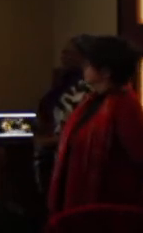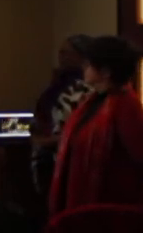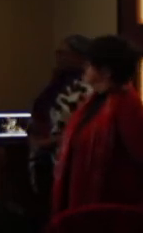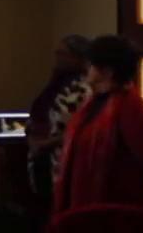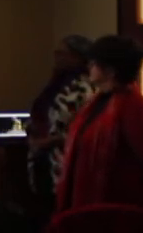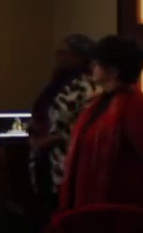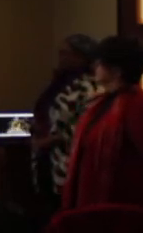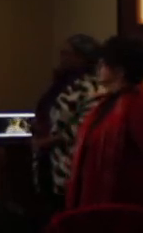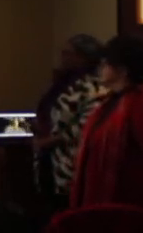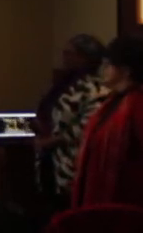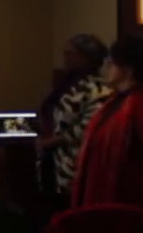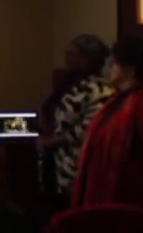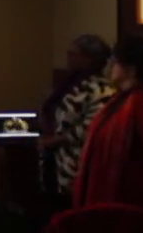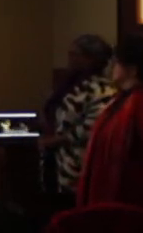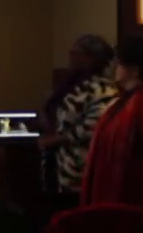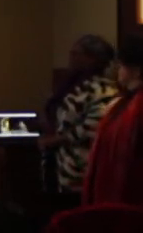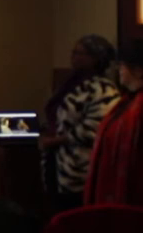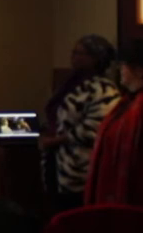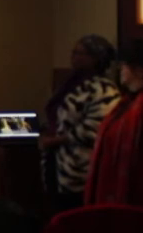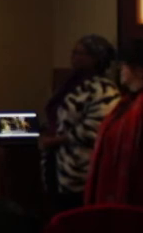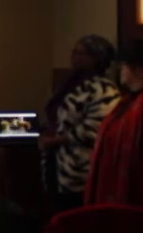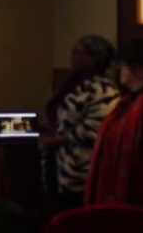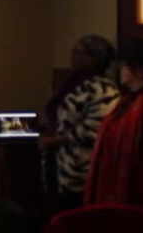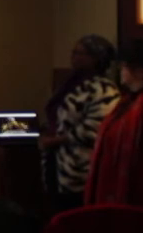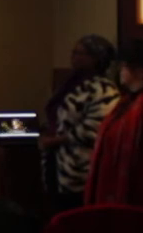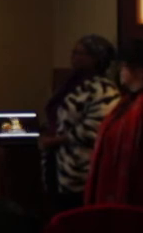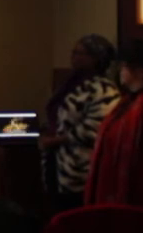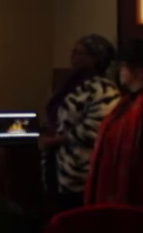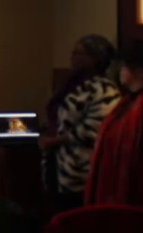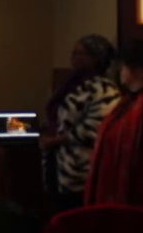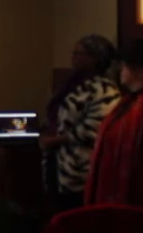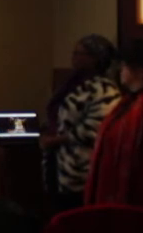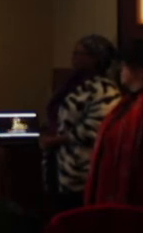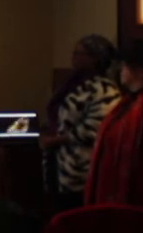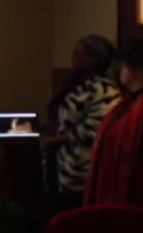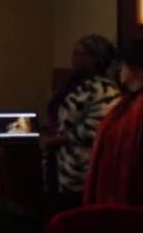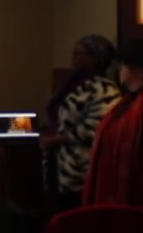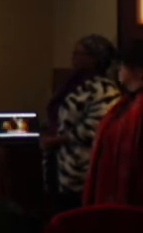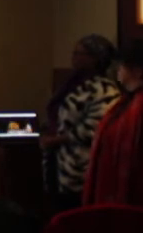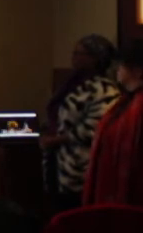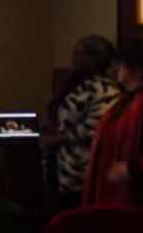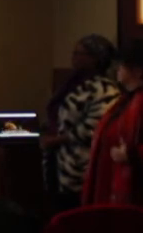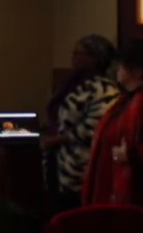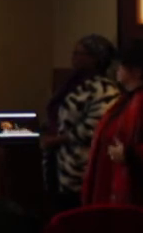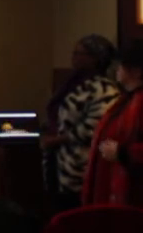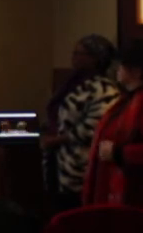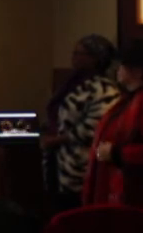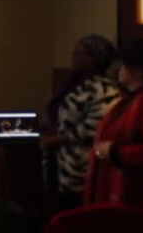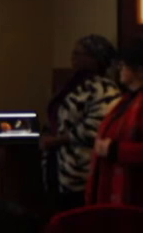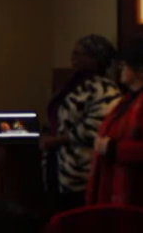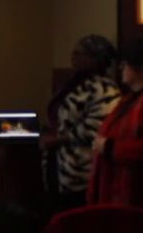sus obras coreográficas que han devenido clásicos de nuestra